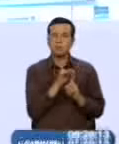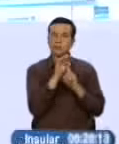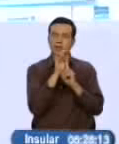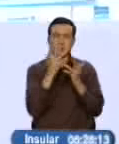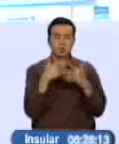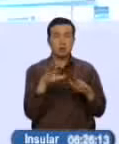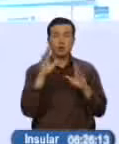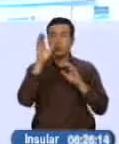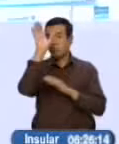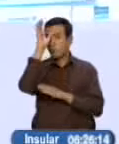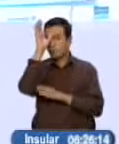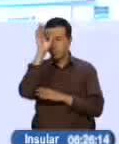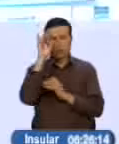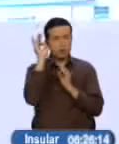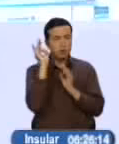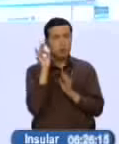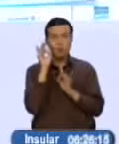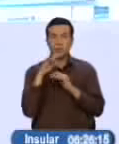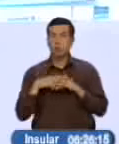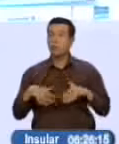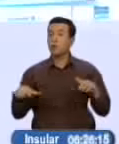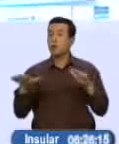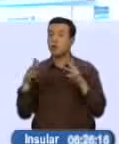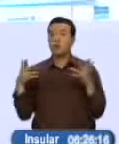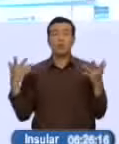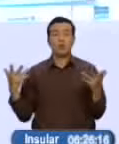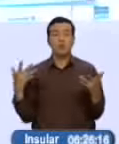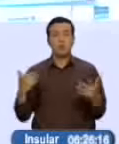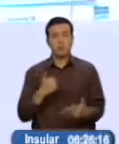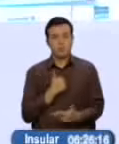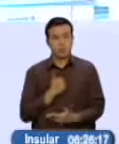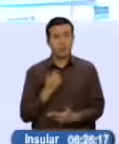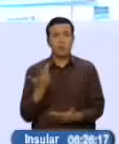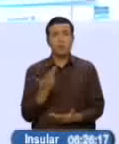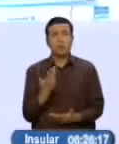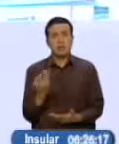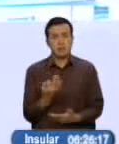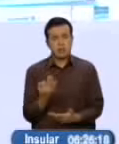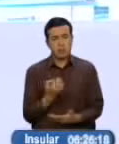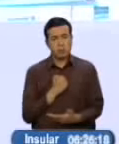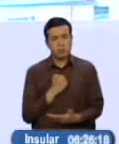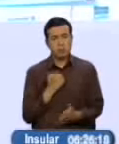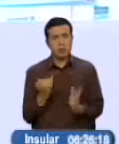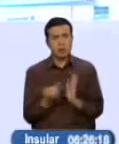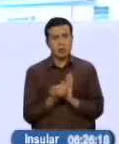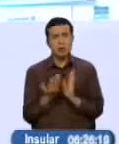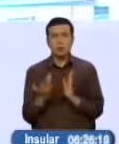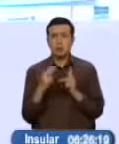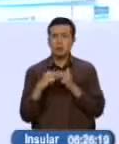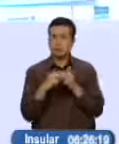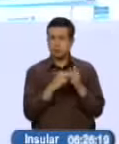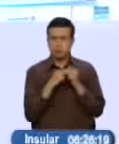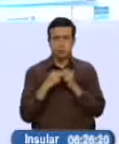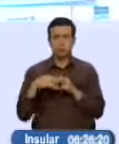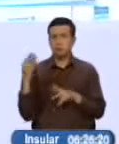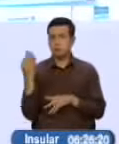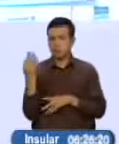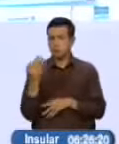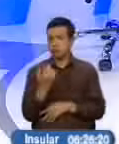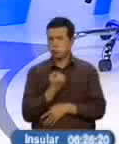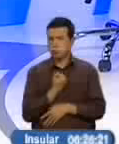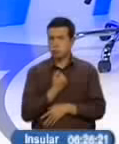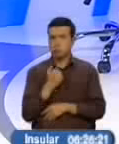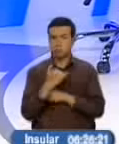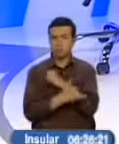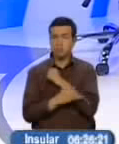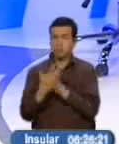intangible. Somos culturas vivas, somos pueblos que han generado sus propias formas de relacionarse y de relacionarnos en un